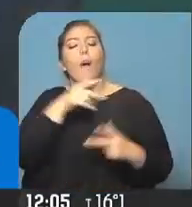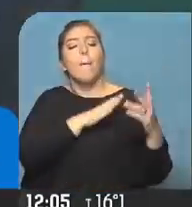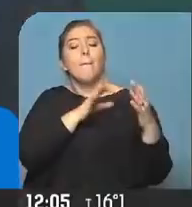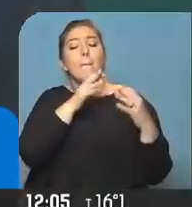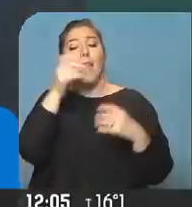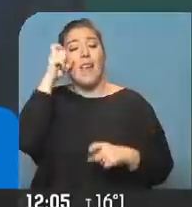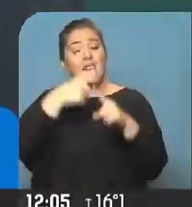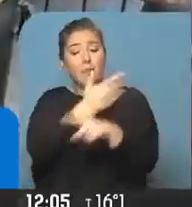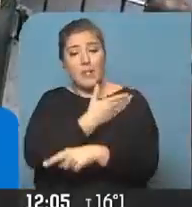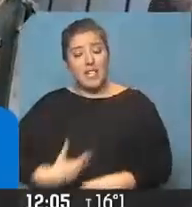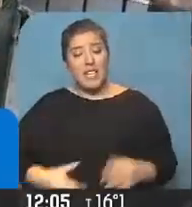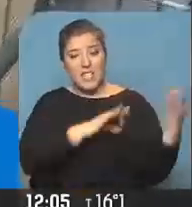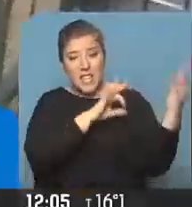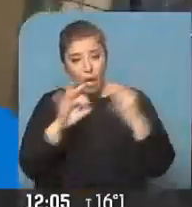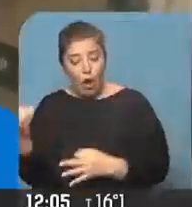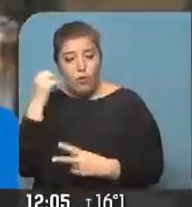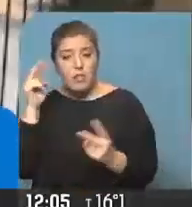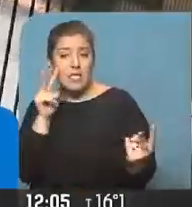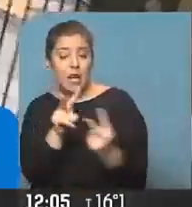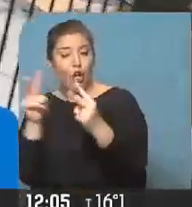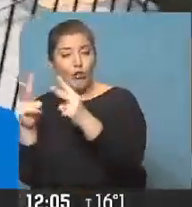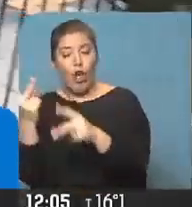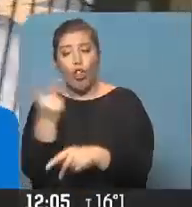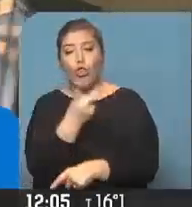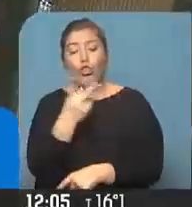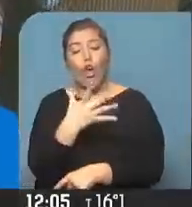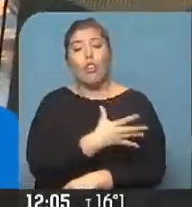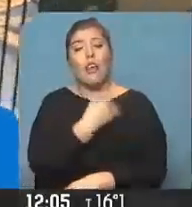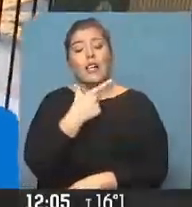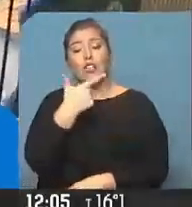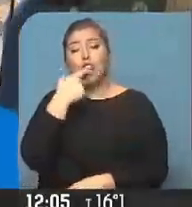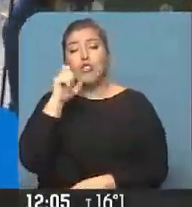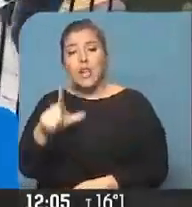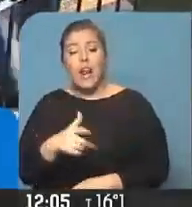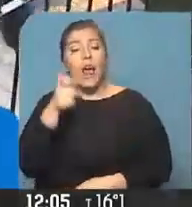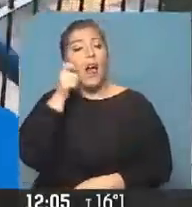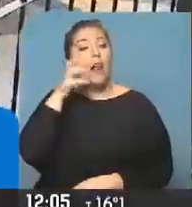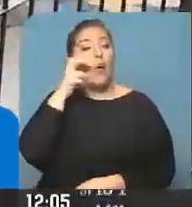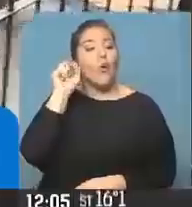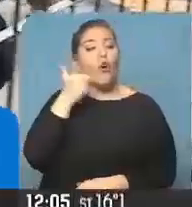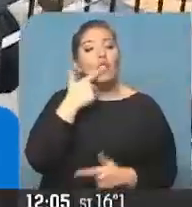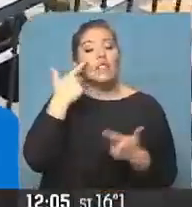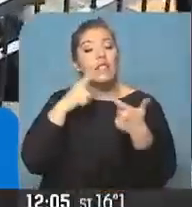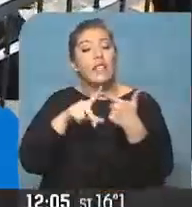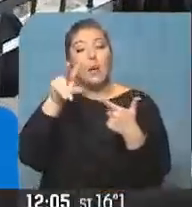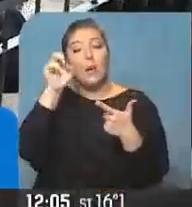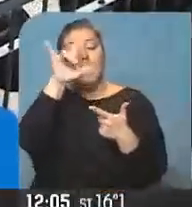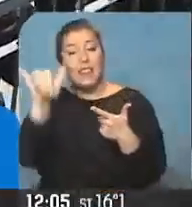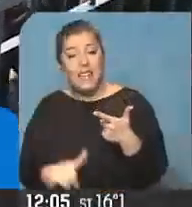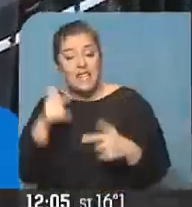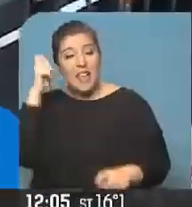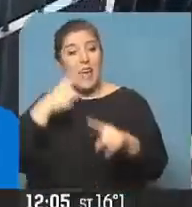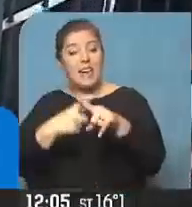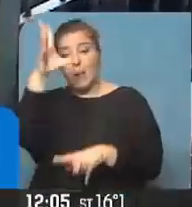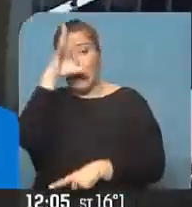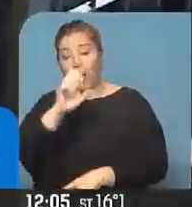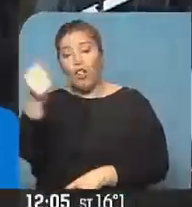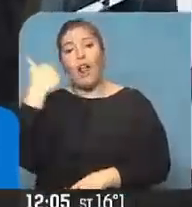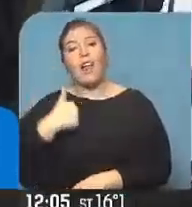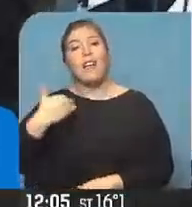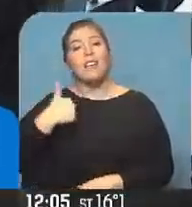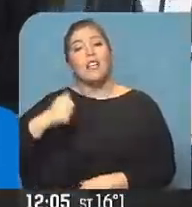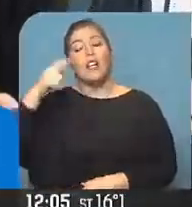la expresidenta con 2 dirigentes sociales, con Juan Grabois y también con Eduardo Valdés, el ex embajador argentino ante la Santa Sede, quienes aseguraron